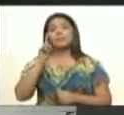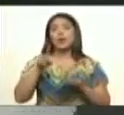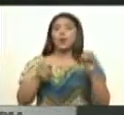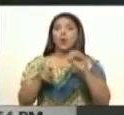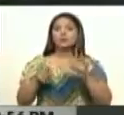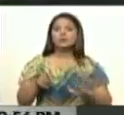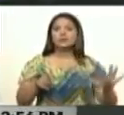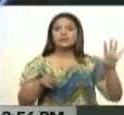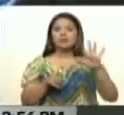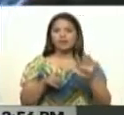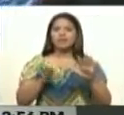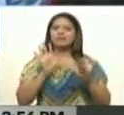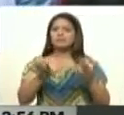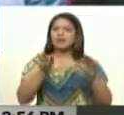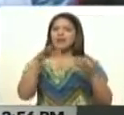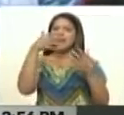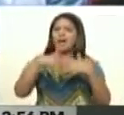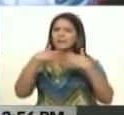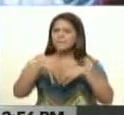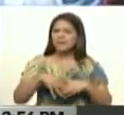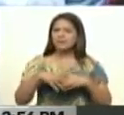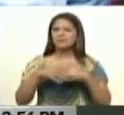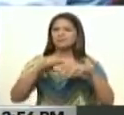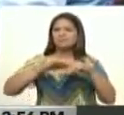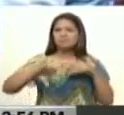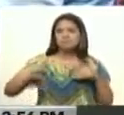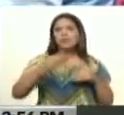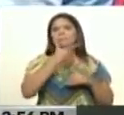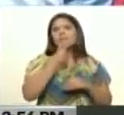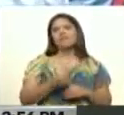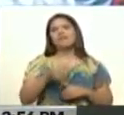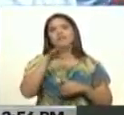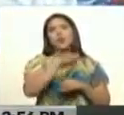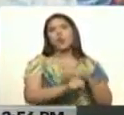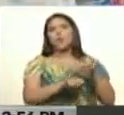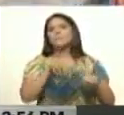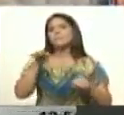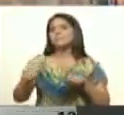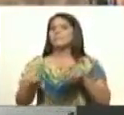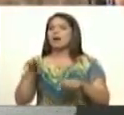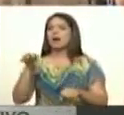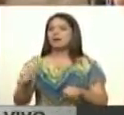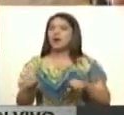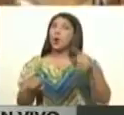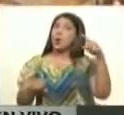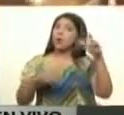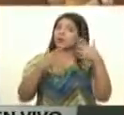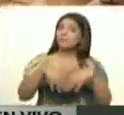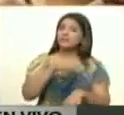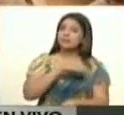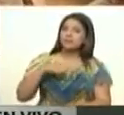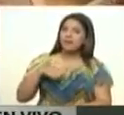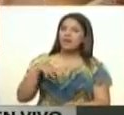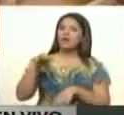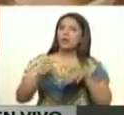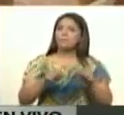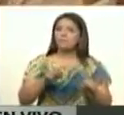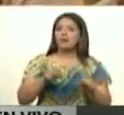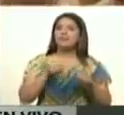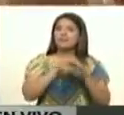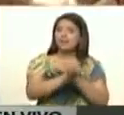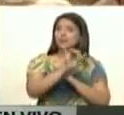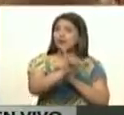como tenían dividido las empresas, porque era más fácil comprarlas por las transnacionales. En cada una de esas